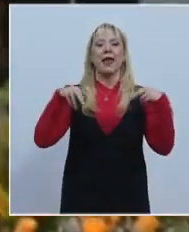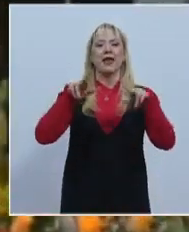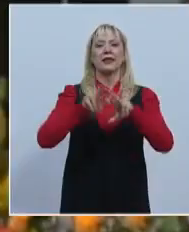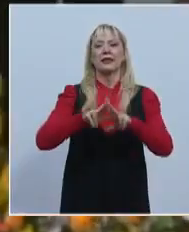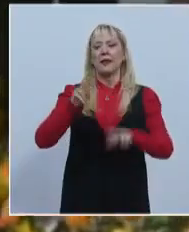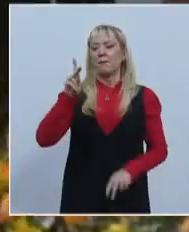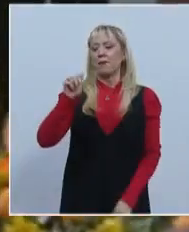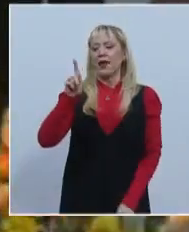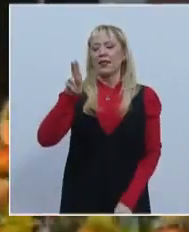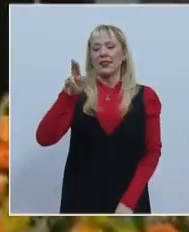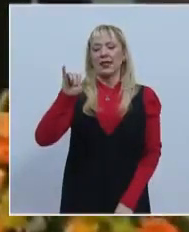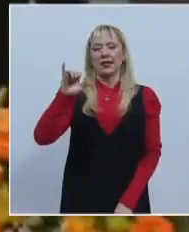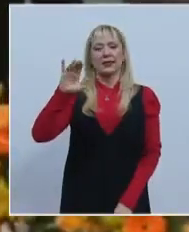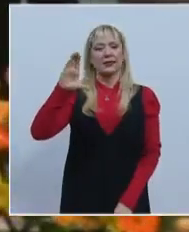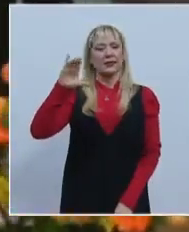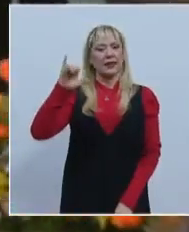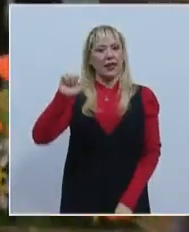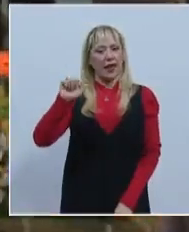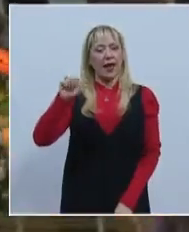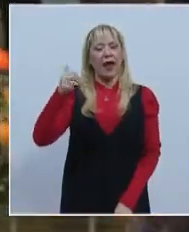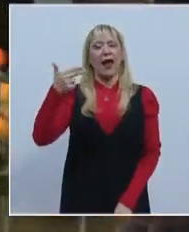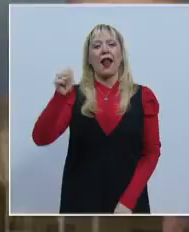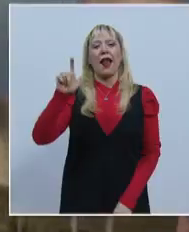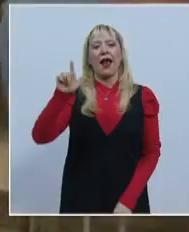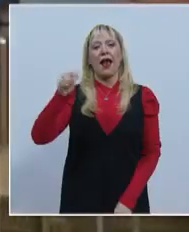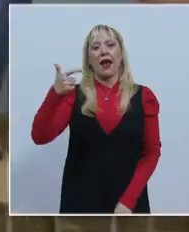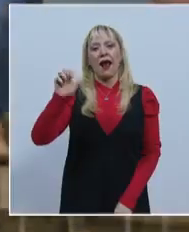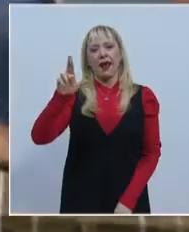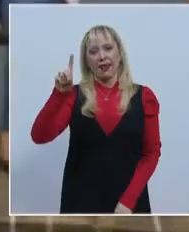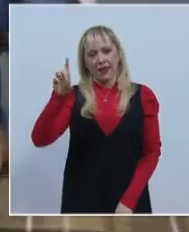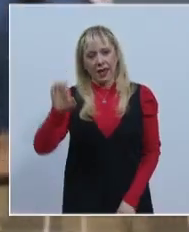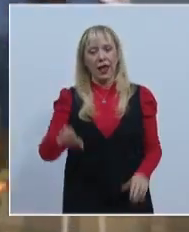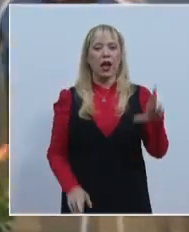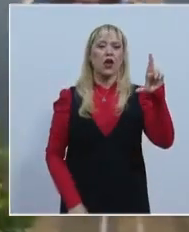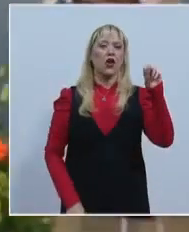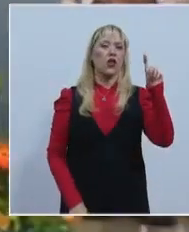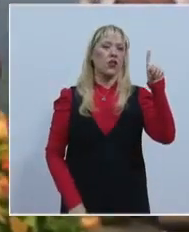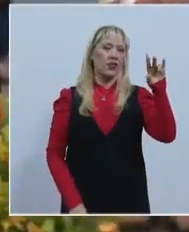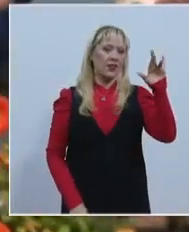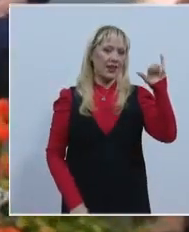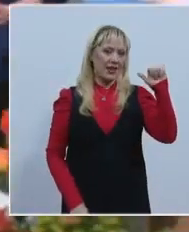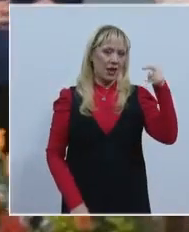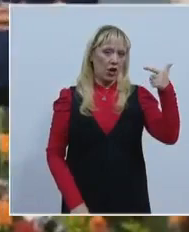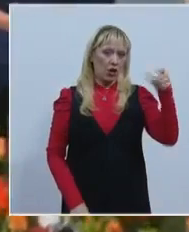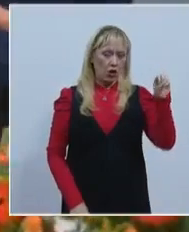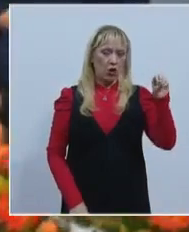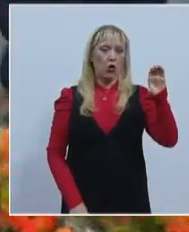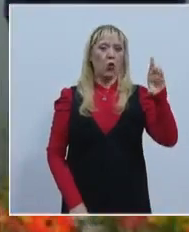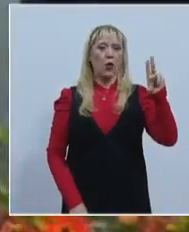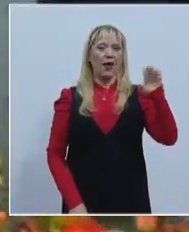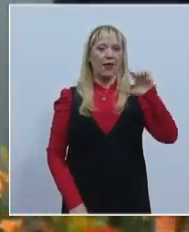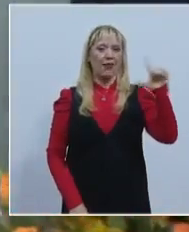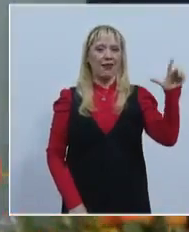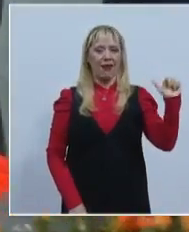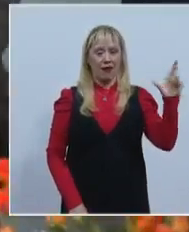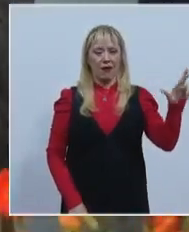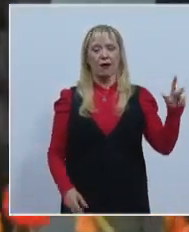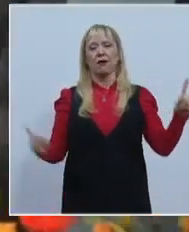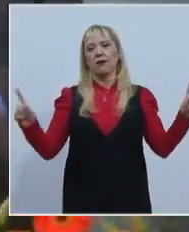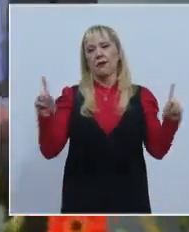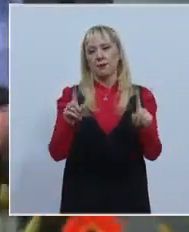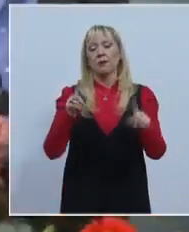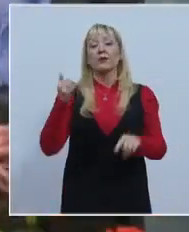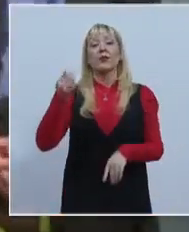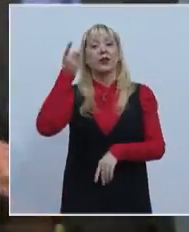y al maestro Rogelio Cuellar en reconocimiento a sus trayectorias profesionales. Y ante más de 400 participantes, Diego Prieto, el